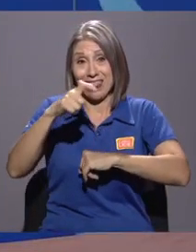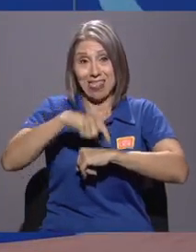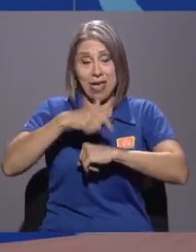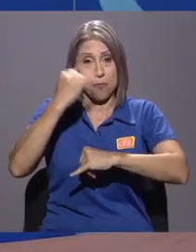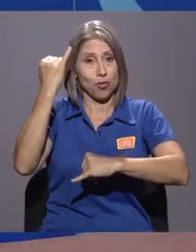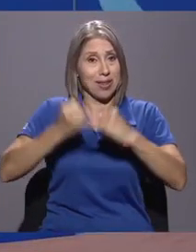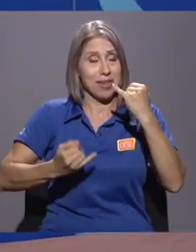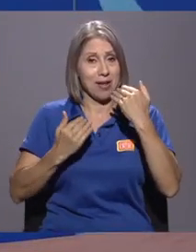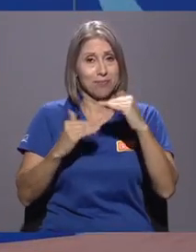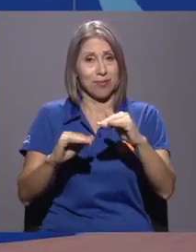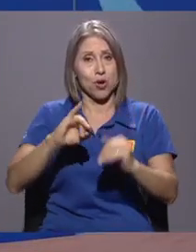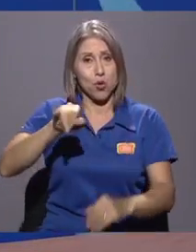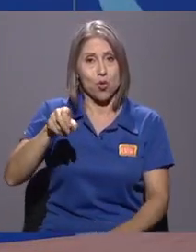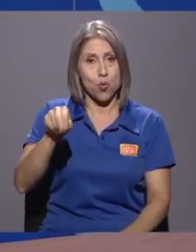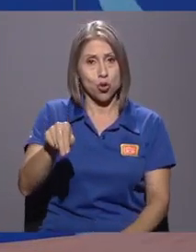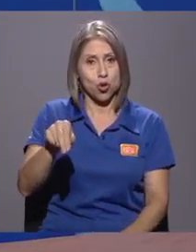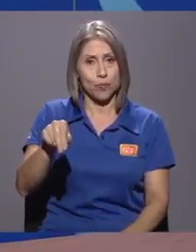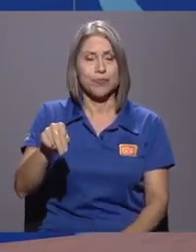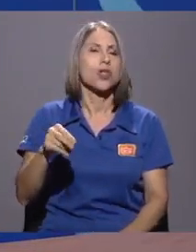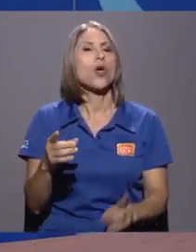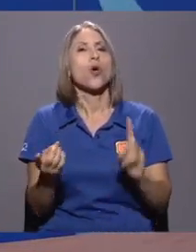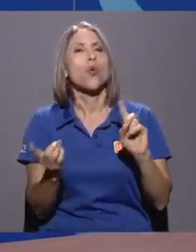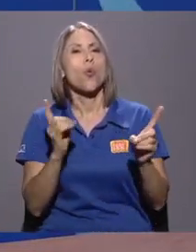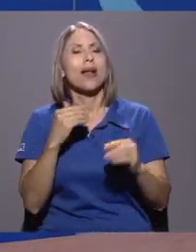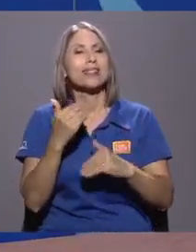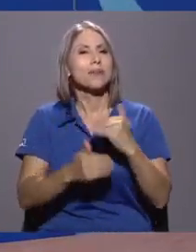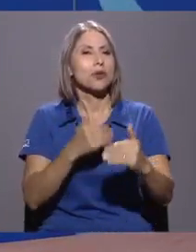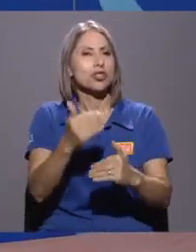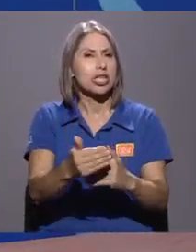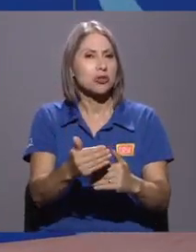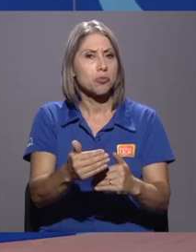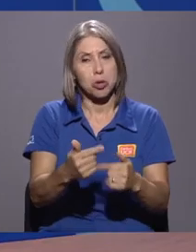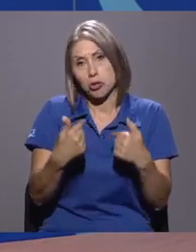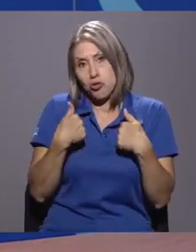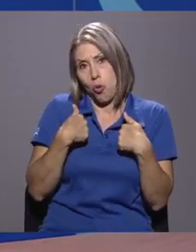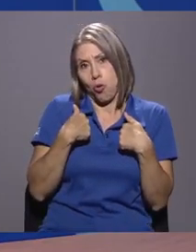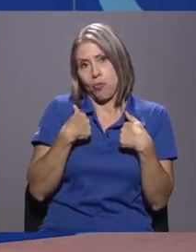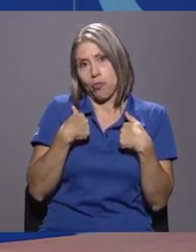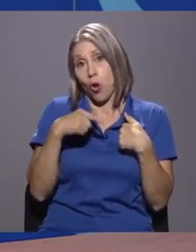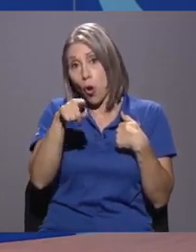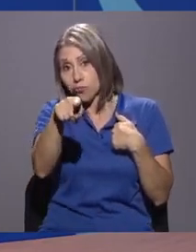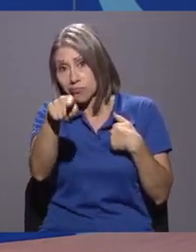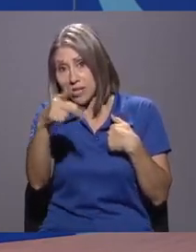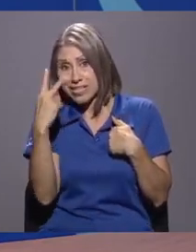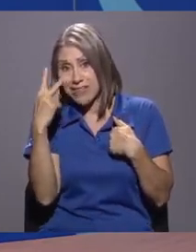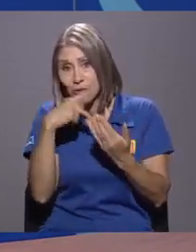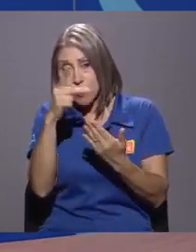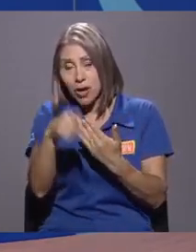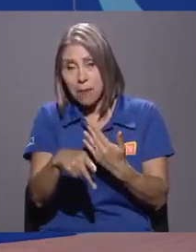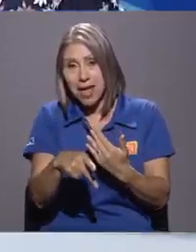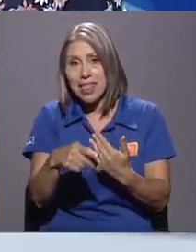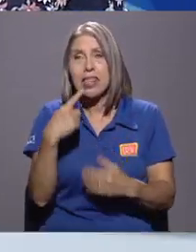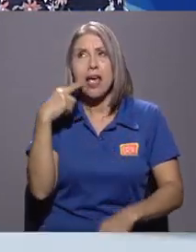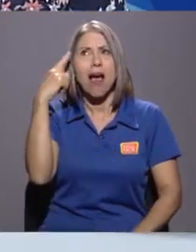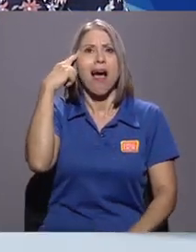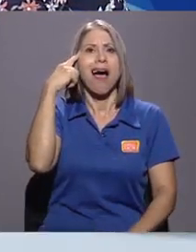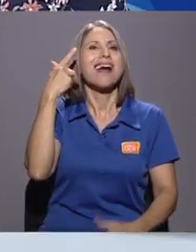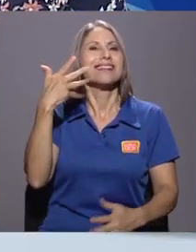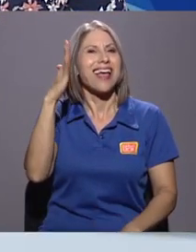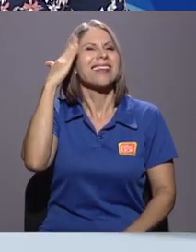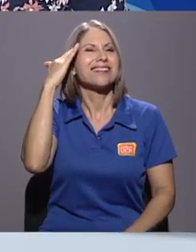cuál es el proceso que se sigue para que yo o quien nos está viendo en la casa diga ah ya sé a quién podemos postular lo que